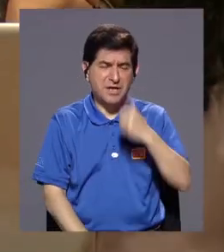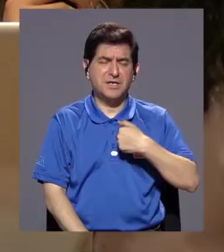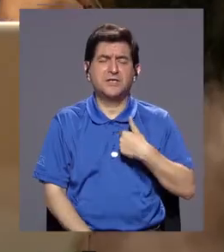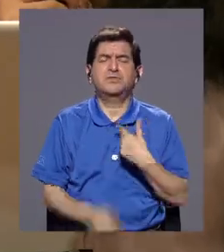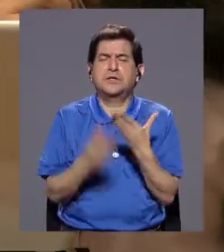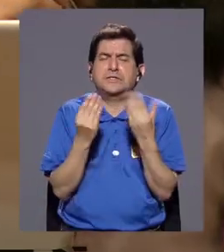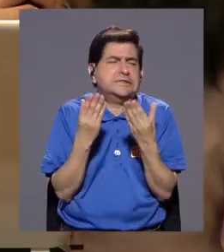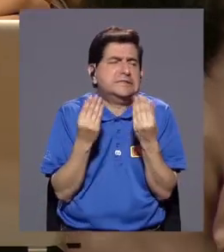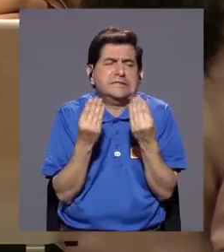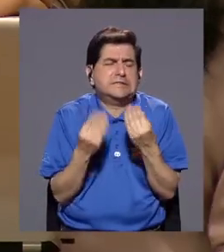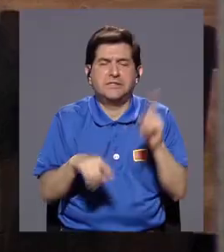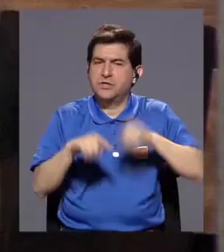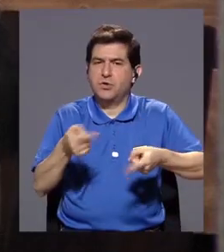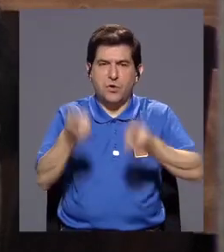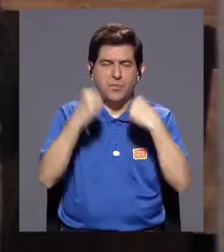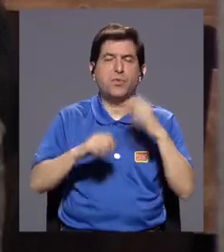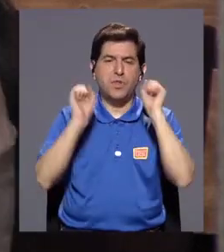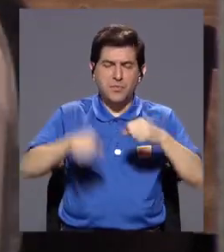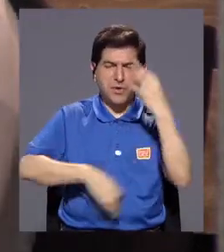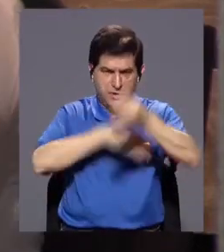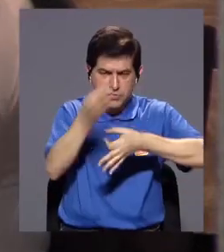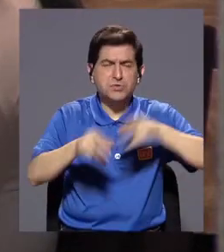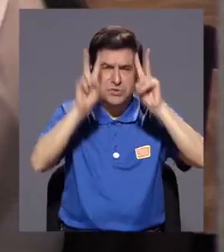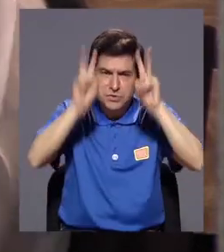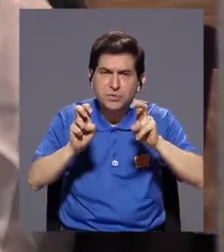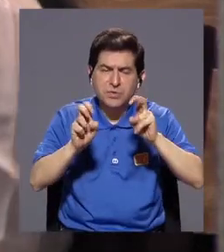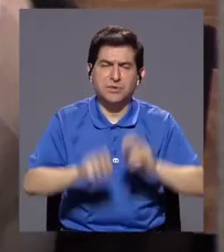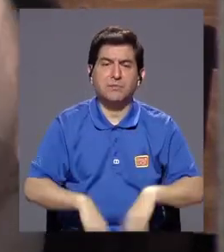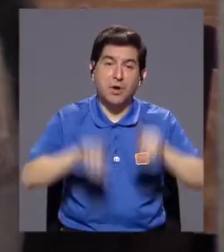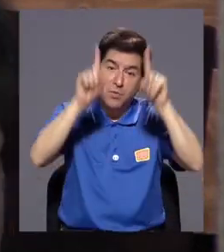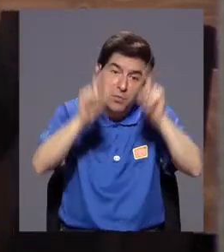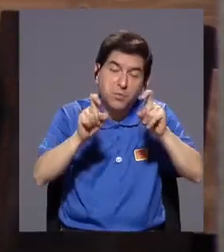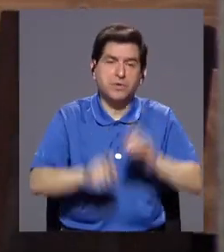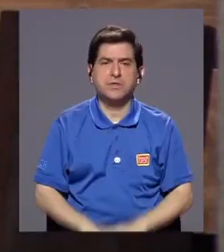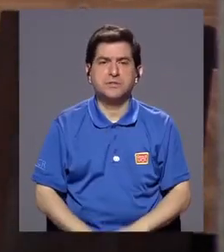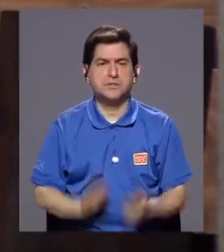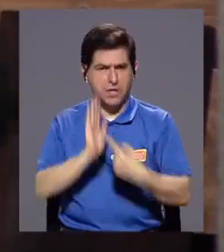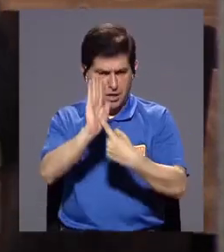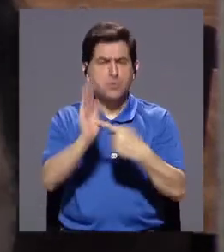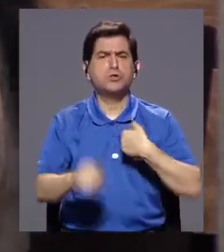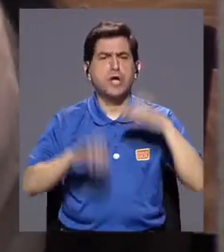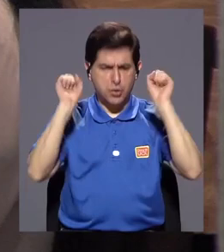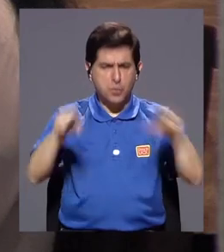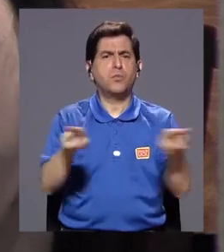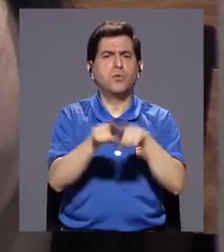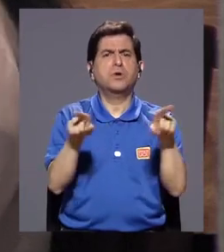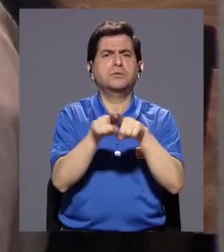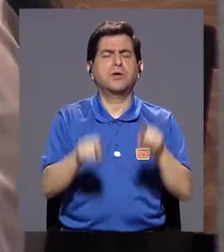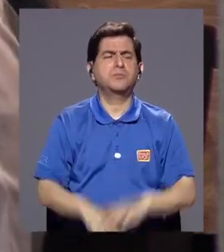venir, ¿me puede reponer la prueba? Y de poder demostrar que yo también puedo, como muchos